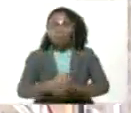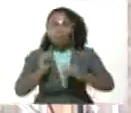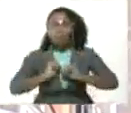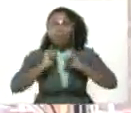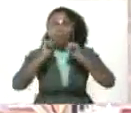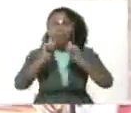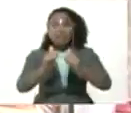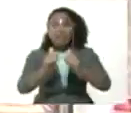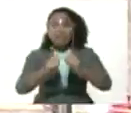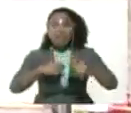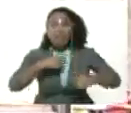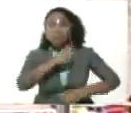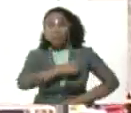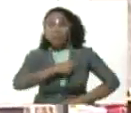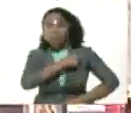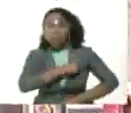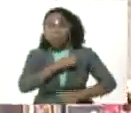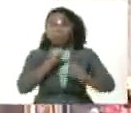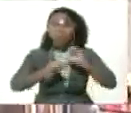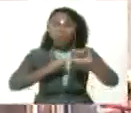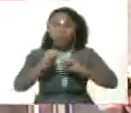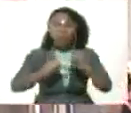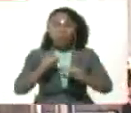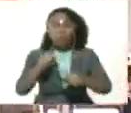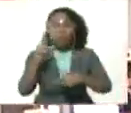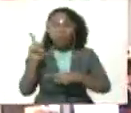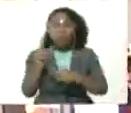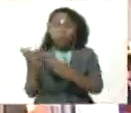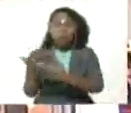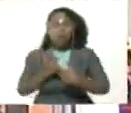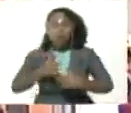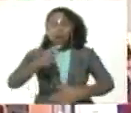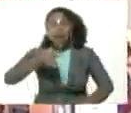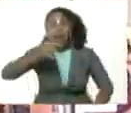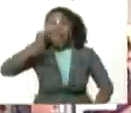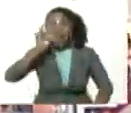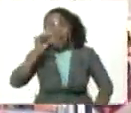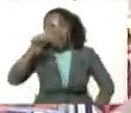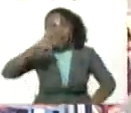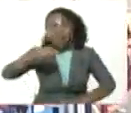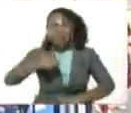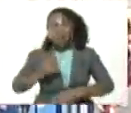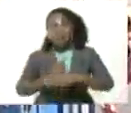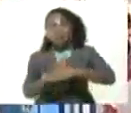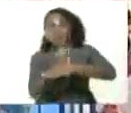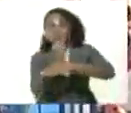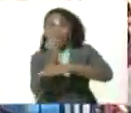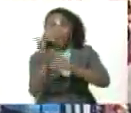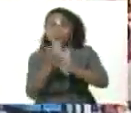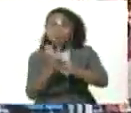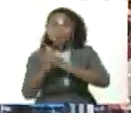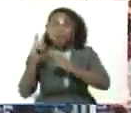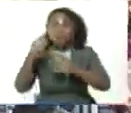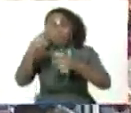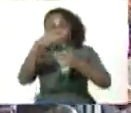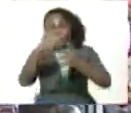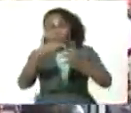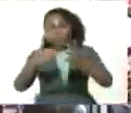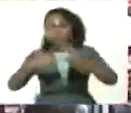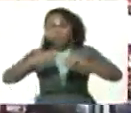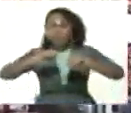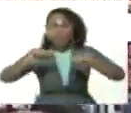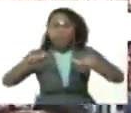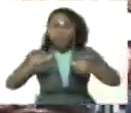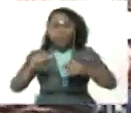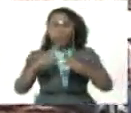de nuestro proceso productivo. Una vez que recibimos el café de nuestras zonas cafetaleras, de Viscocuy, Santa Cruz de